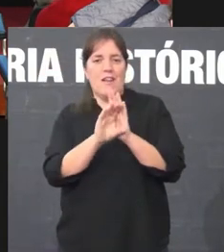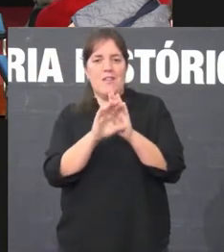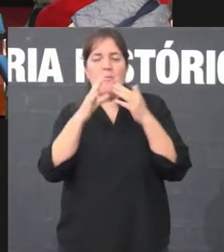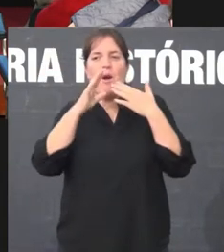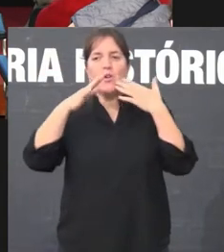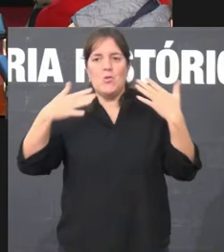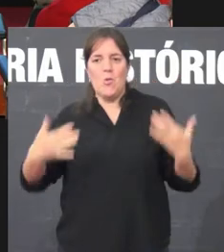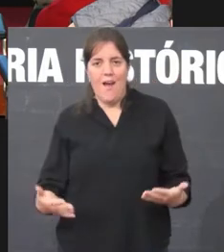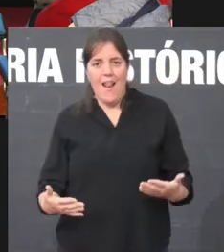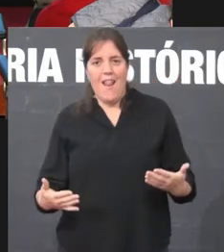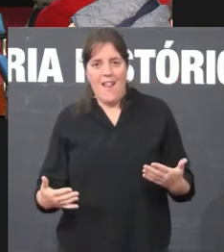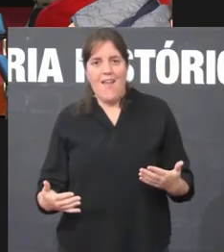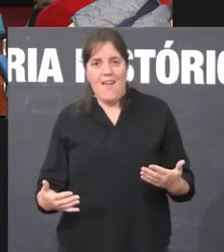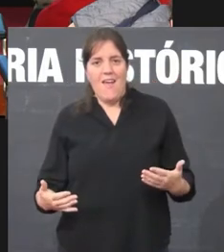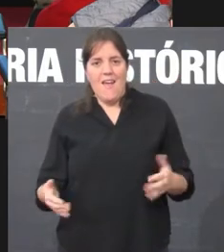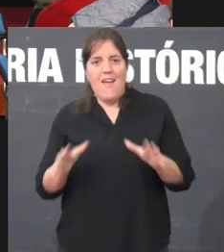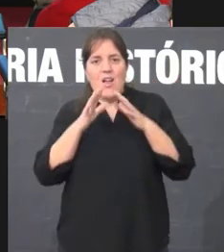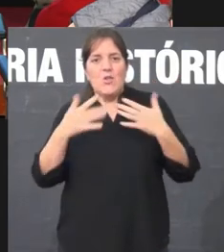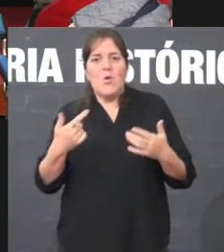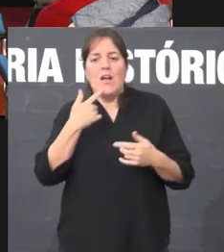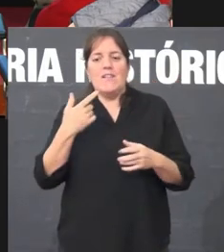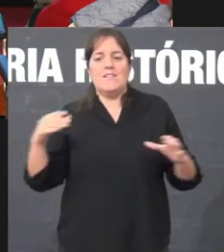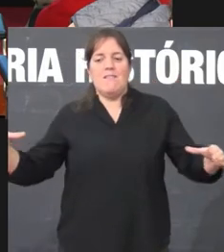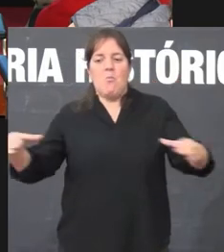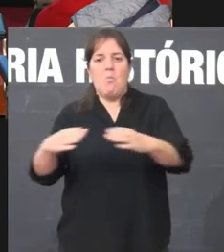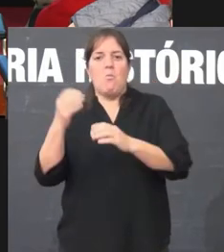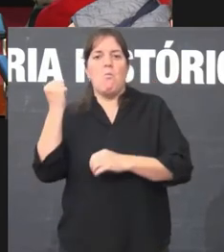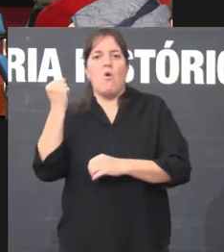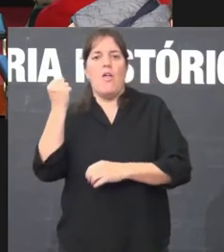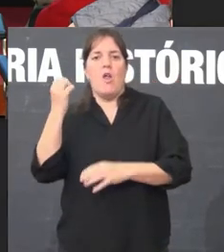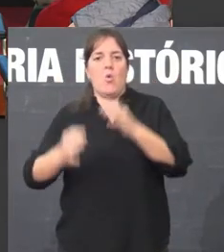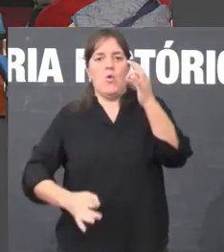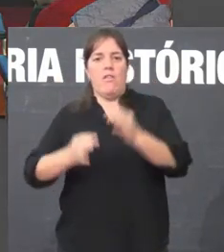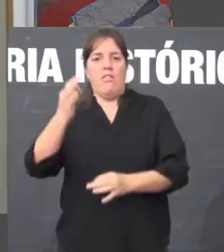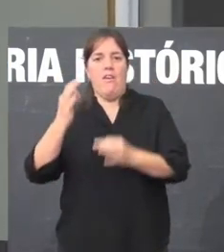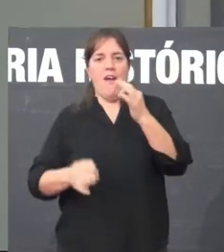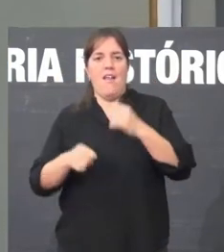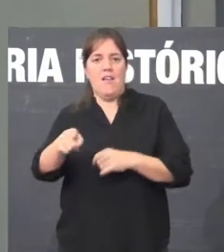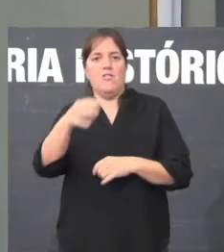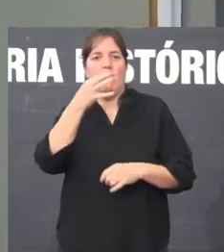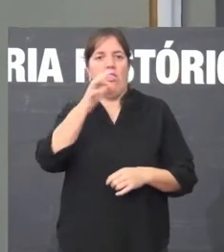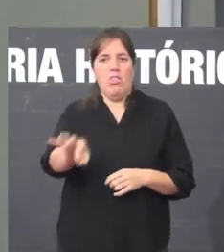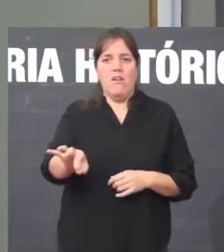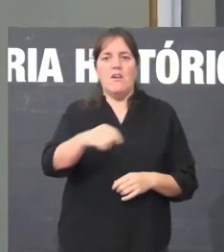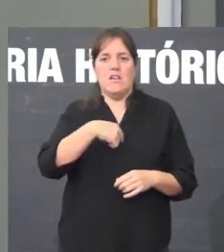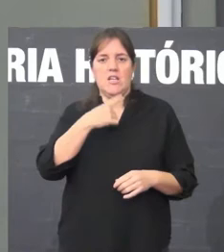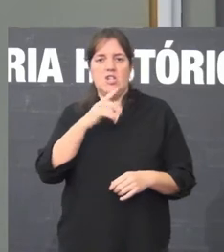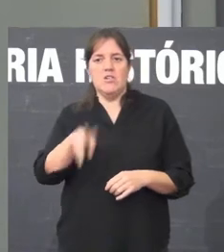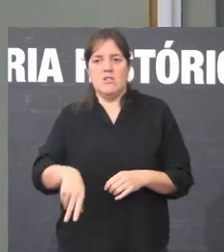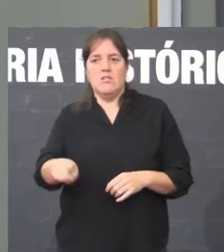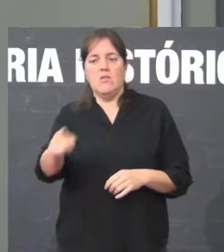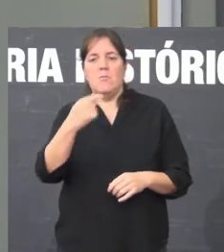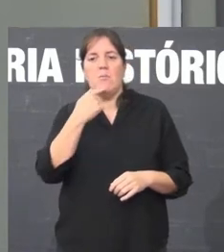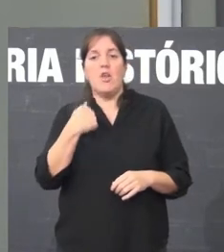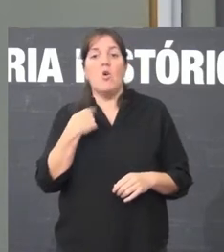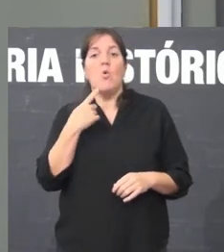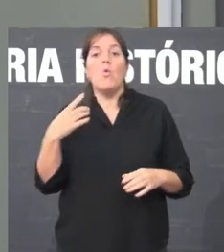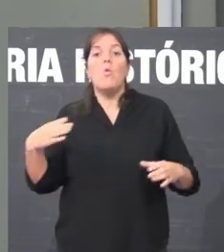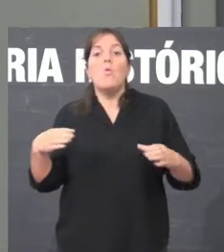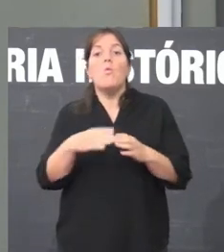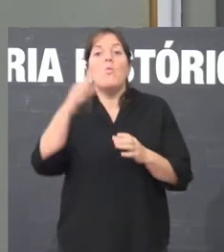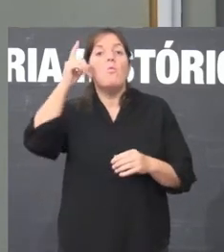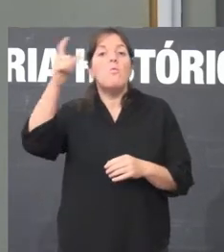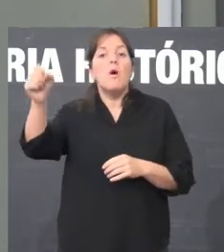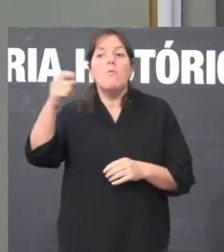mirando do poder judicial. Eses son disidentes, eses son sediciosos, pero un pobo que se